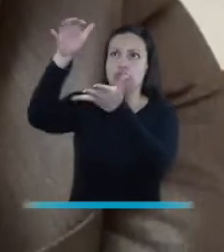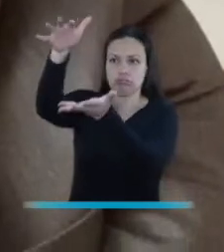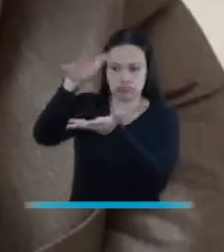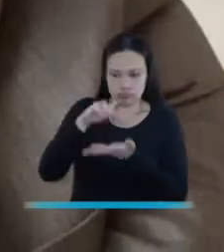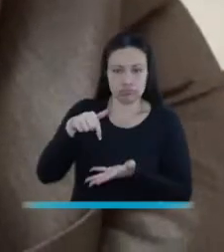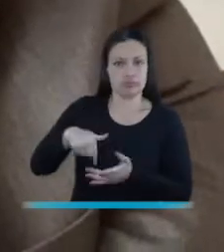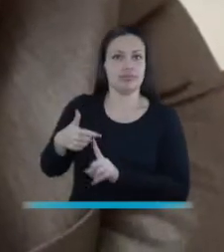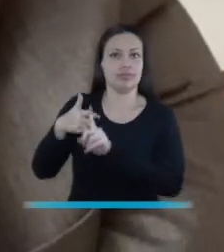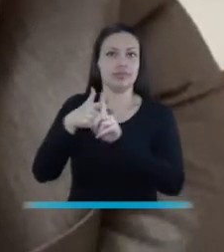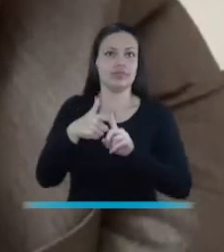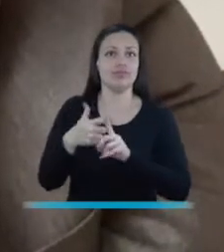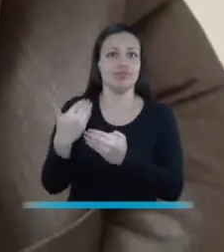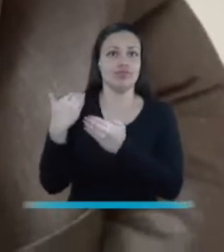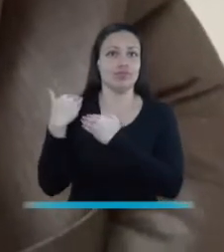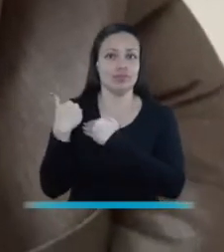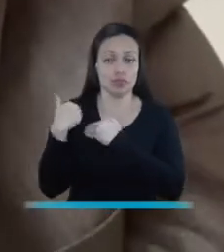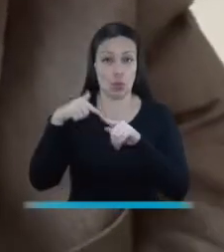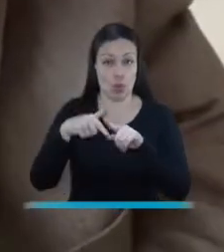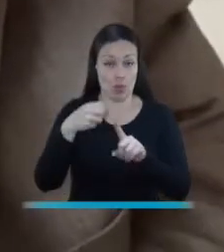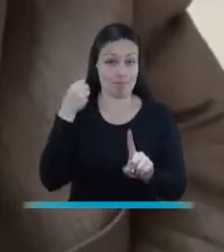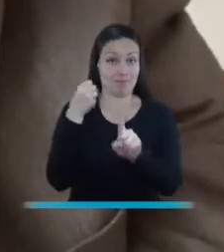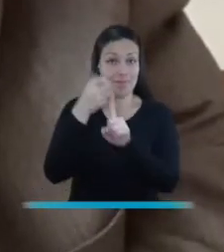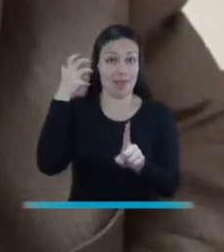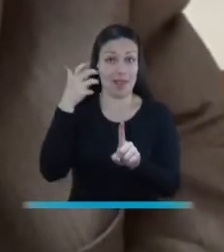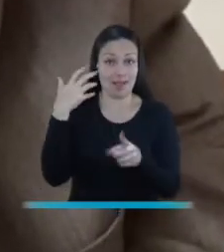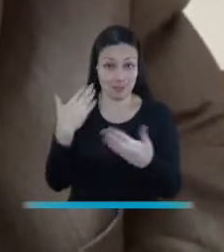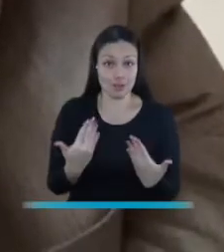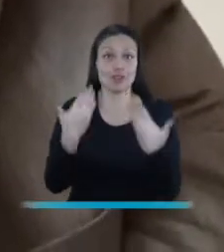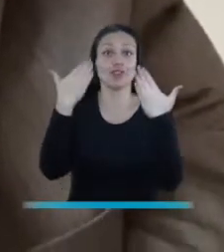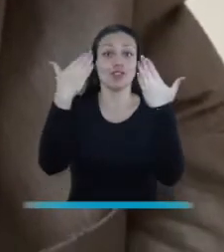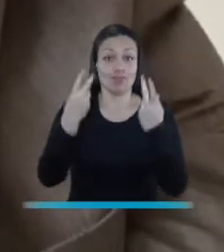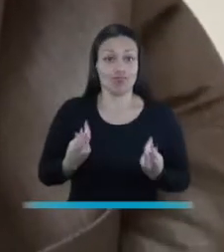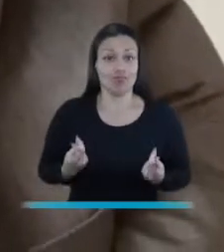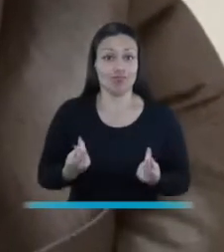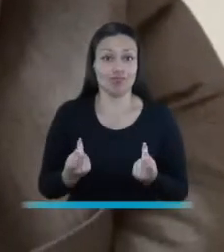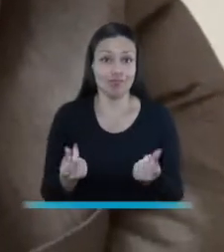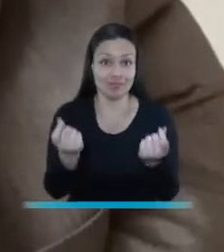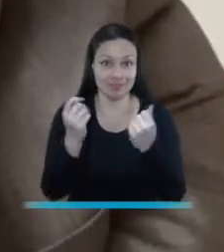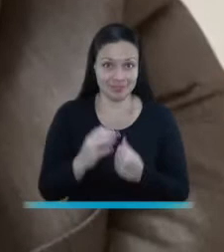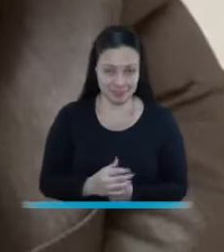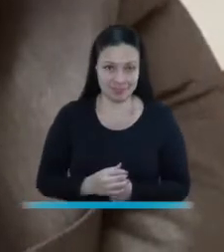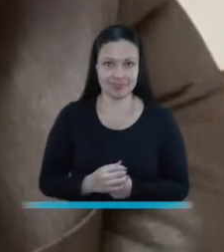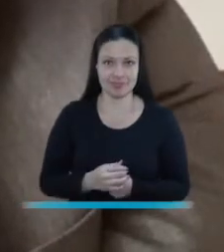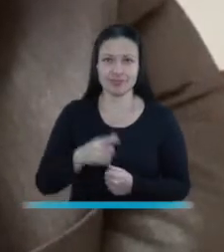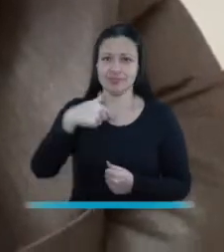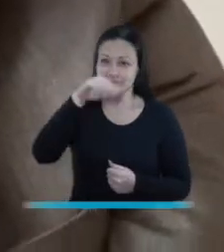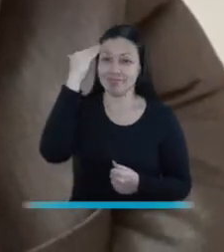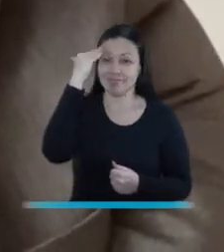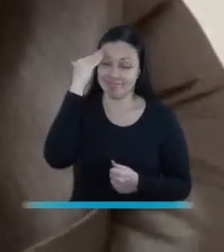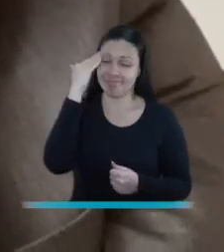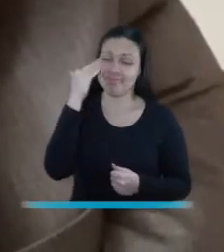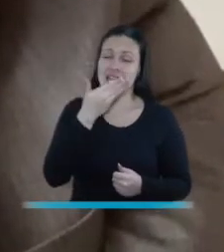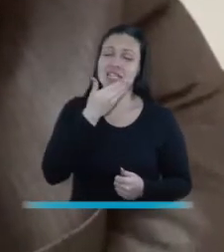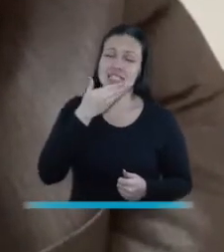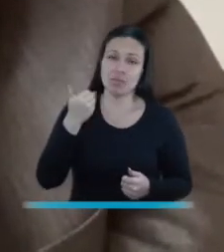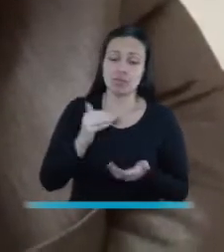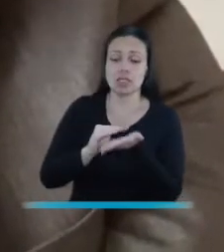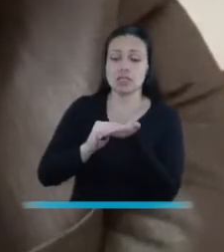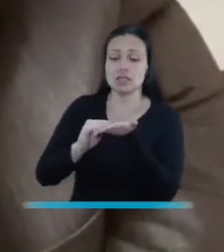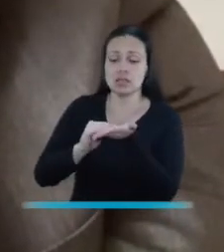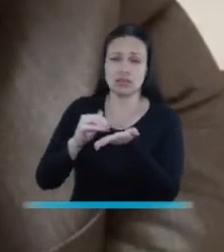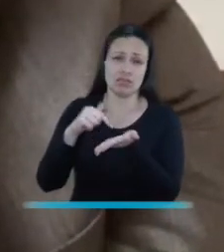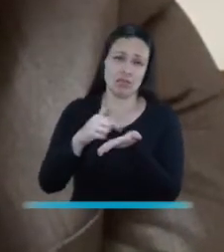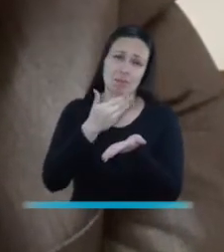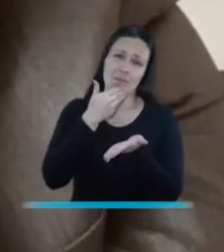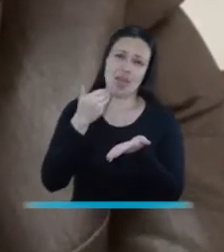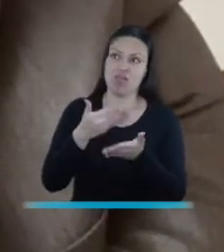tribunales de arbitramiento, una cifra significativa en donde se reafirma el principio que conciliar es